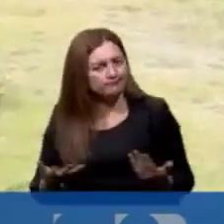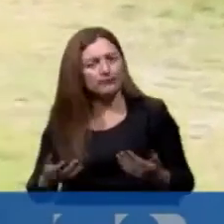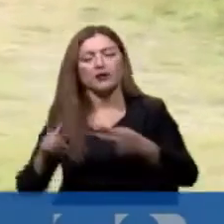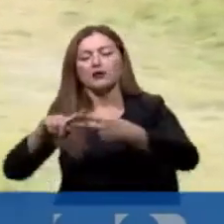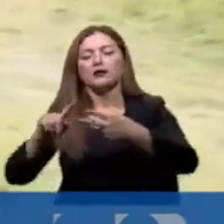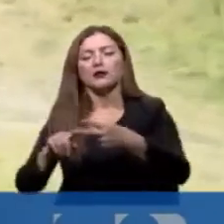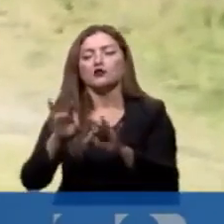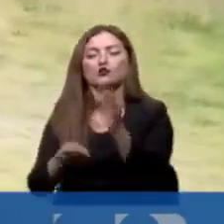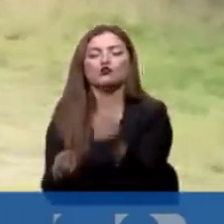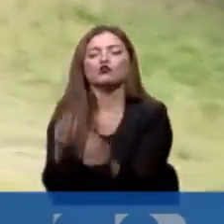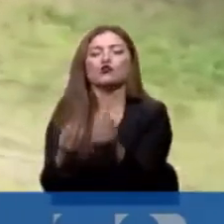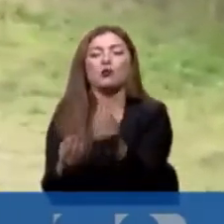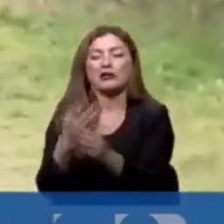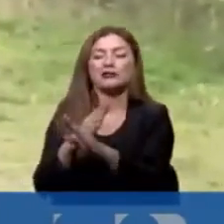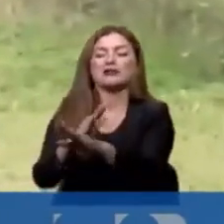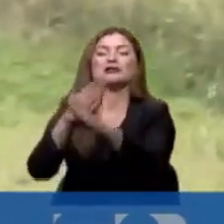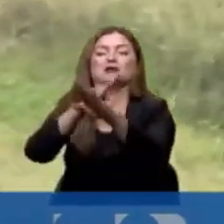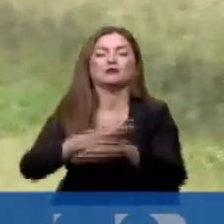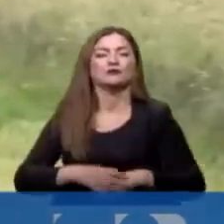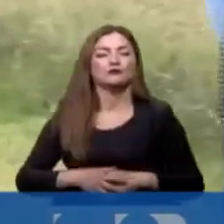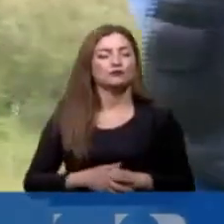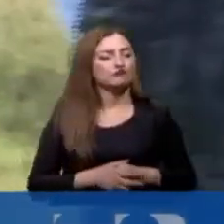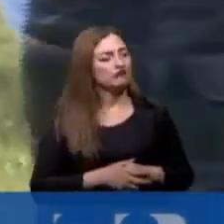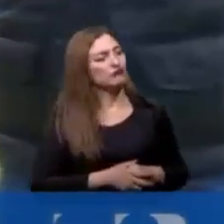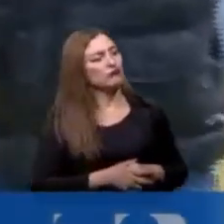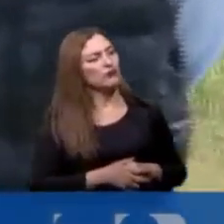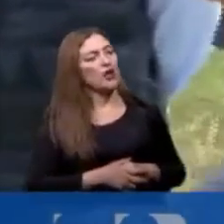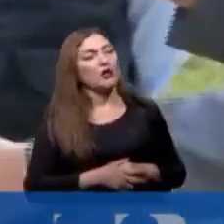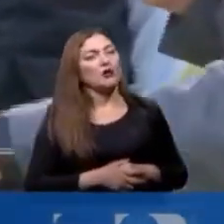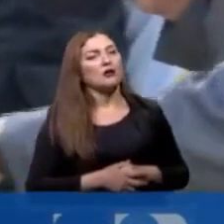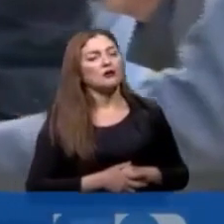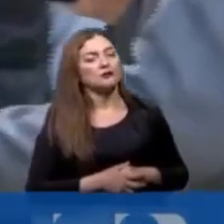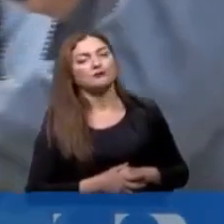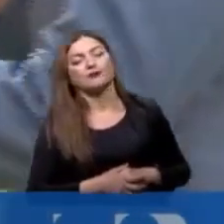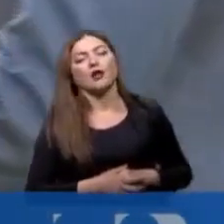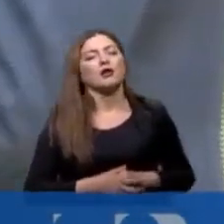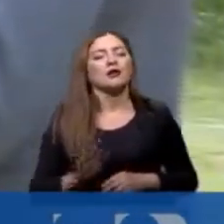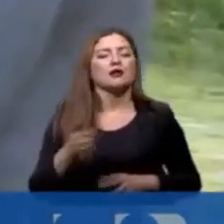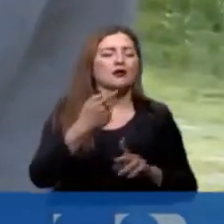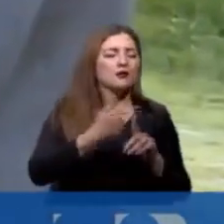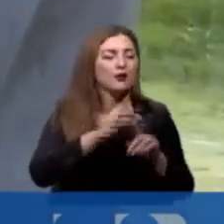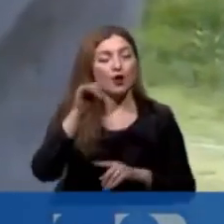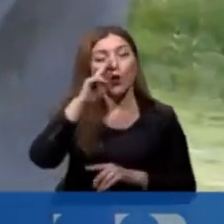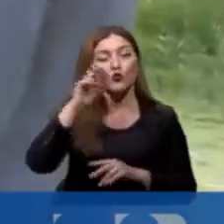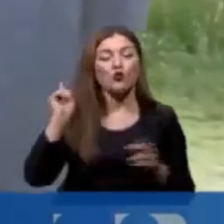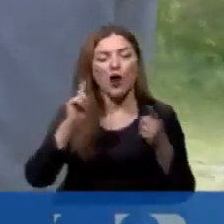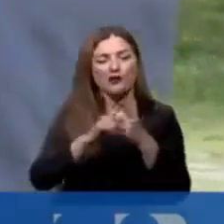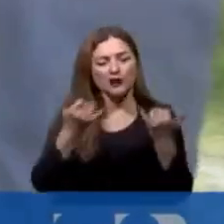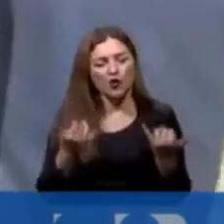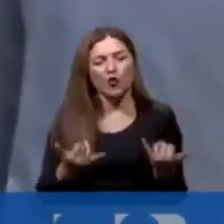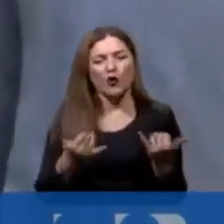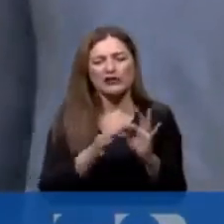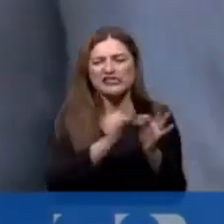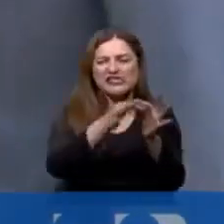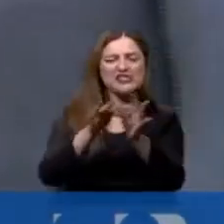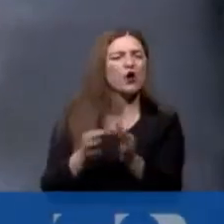líneas cortafuegos nos sirven como bloqueo para que los incendios no se propaguen. Ok, bueno, cuéntenos un poquito desde junio hasta acá, ¿cuántos kilómetros han intervenido acá en este parque?